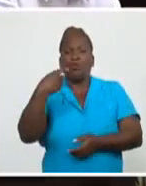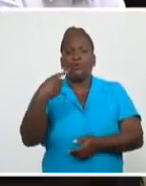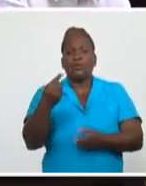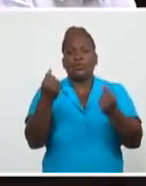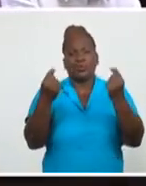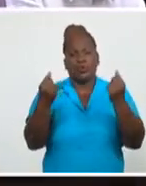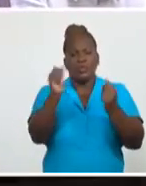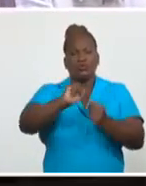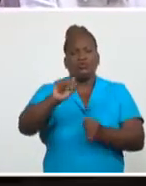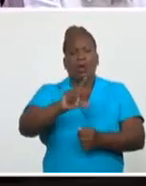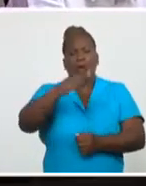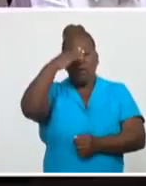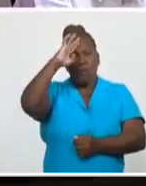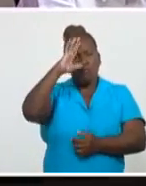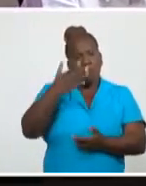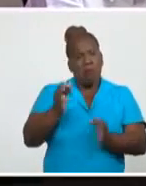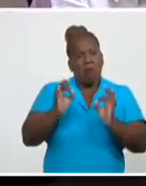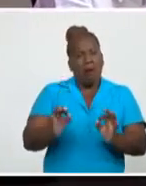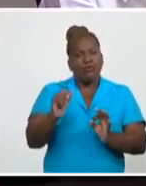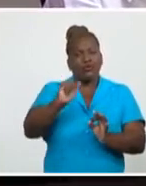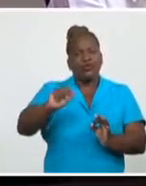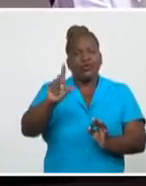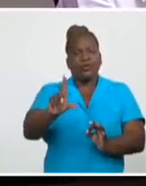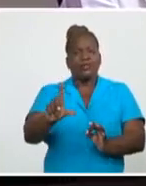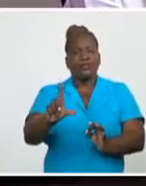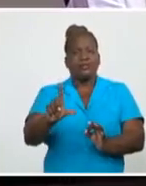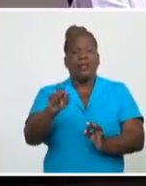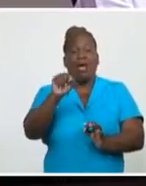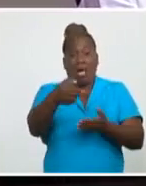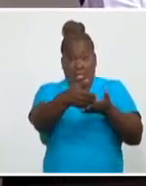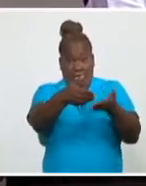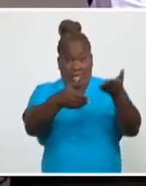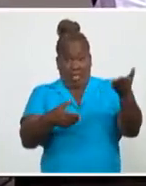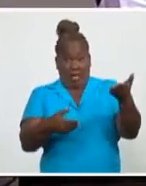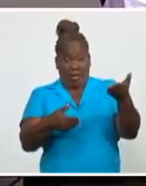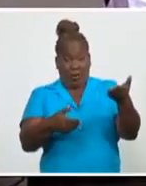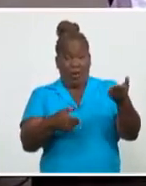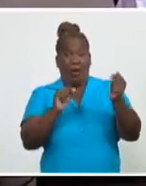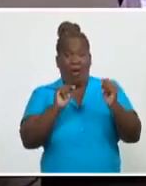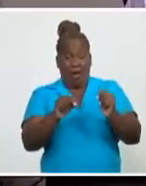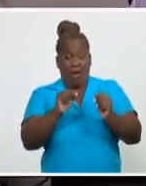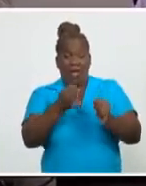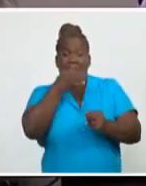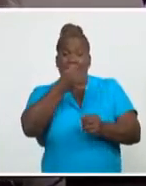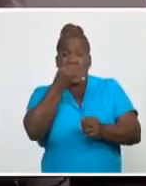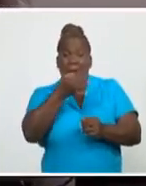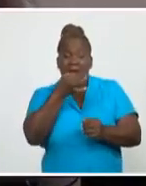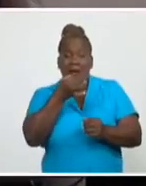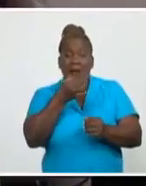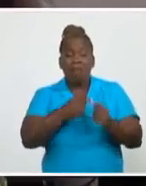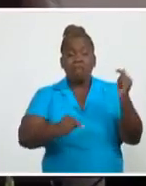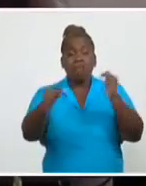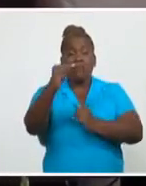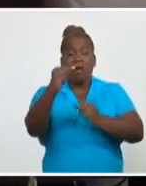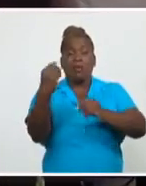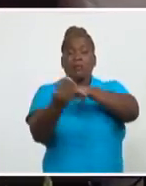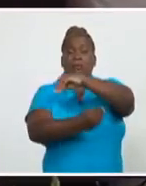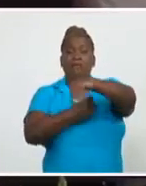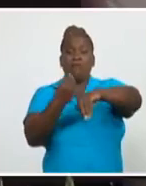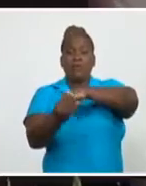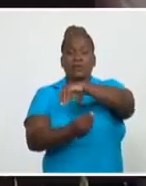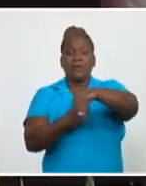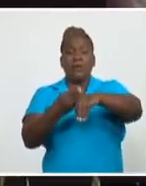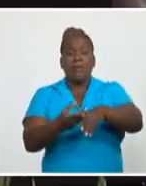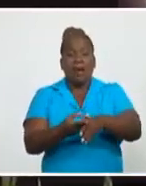económico y social cubano de desarrollo socialista, texto que fundamenta las principales transformaciones para consolidar la continuidad